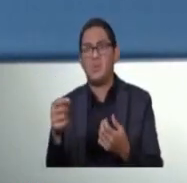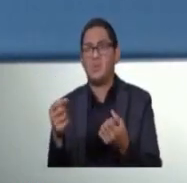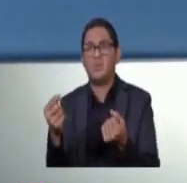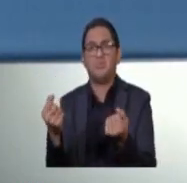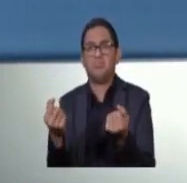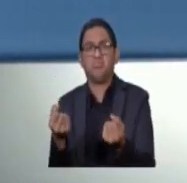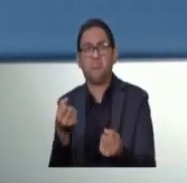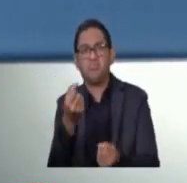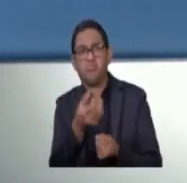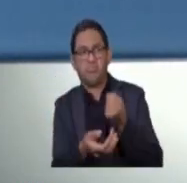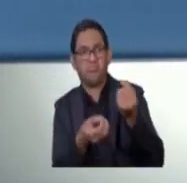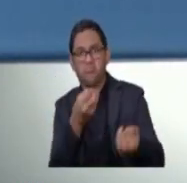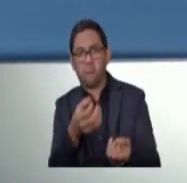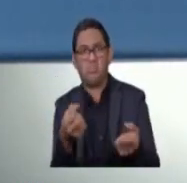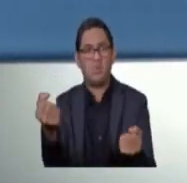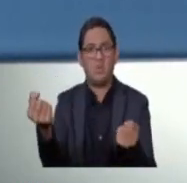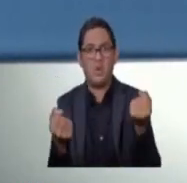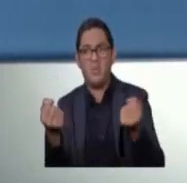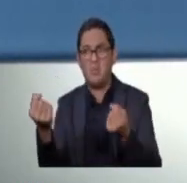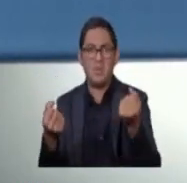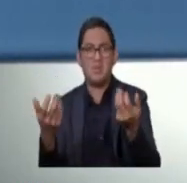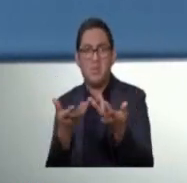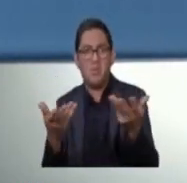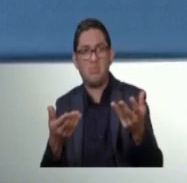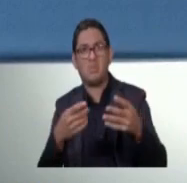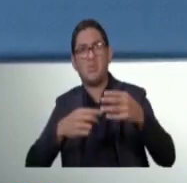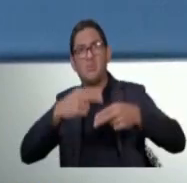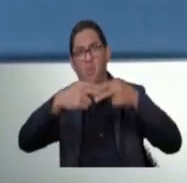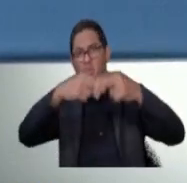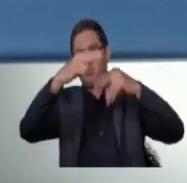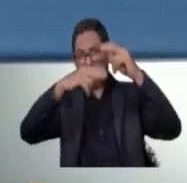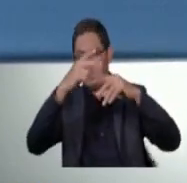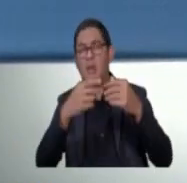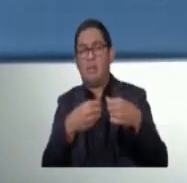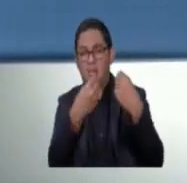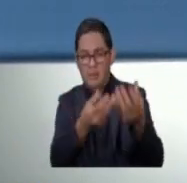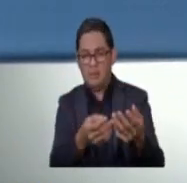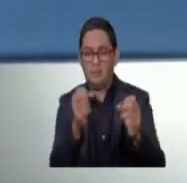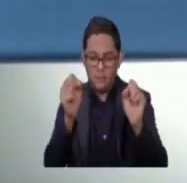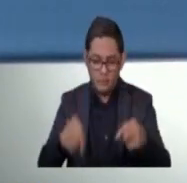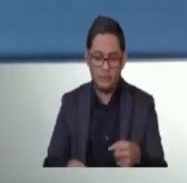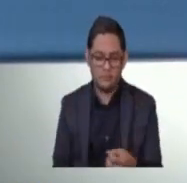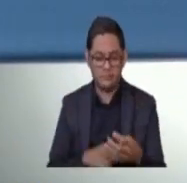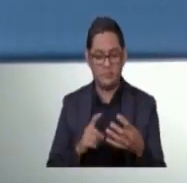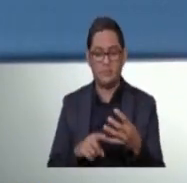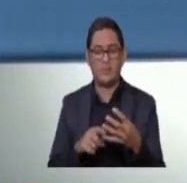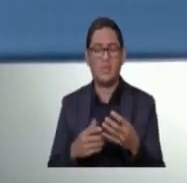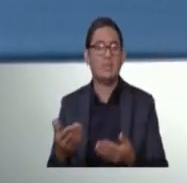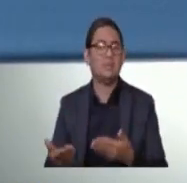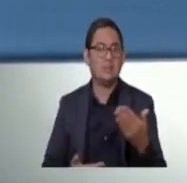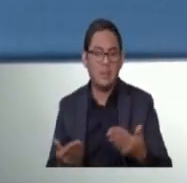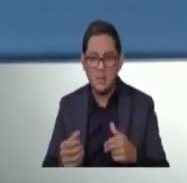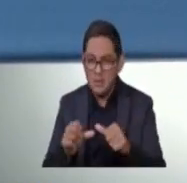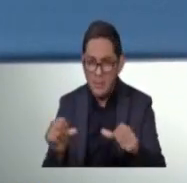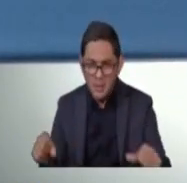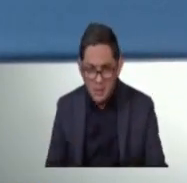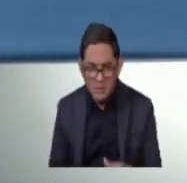de la industria de la construcción de servicios administrativos y generales